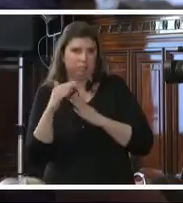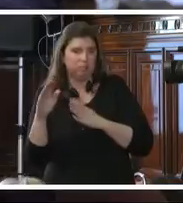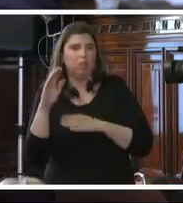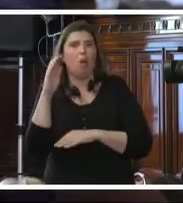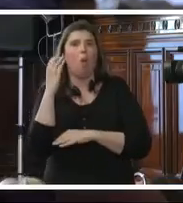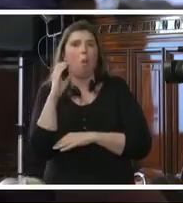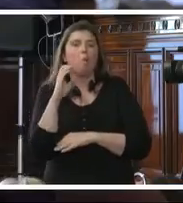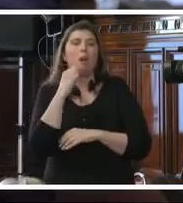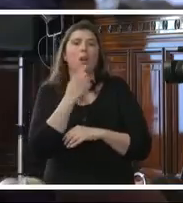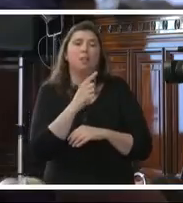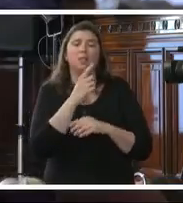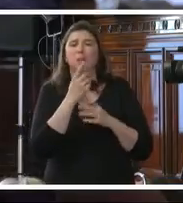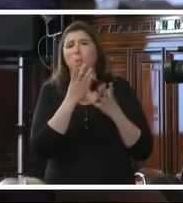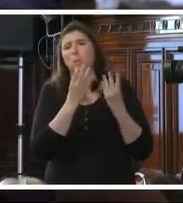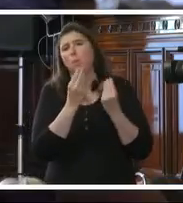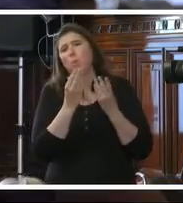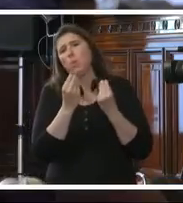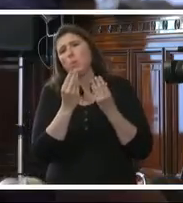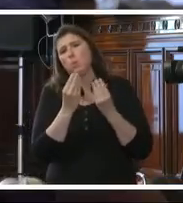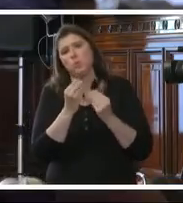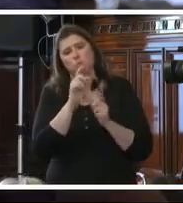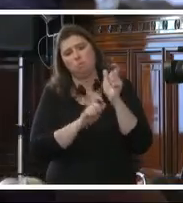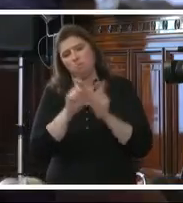se dieron